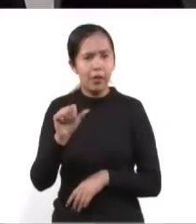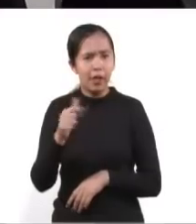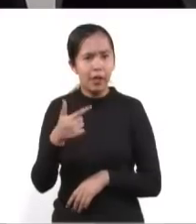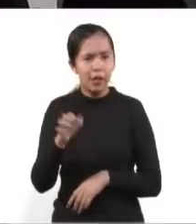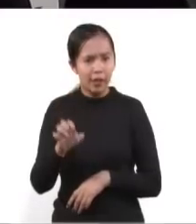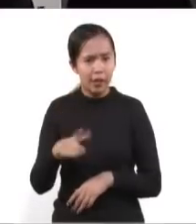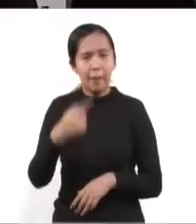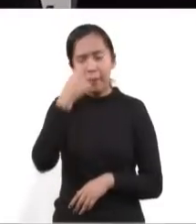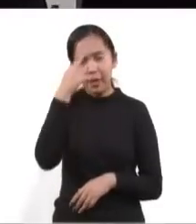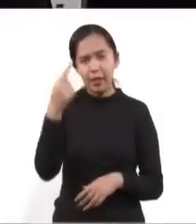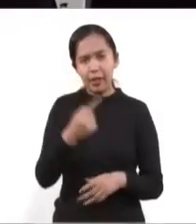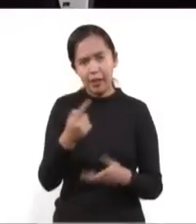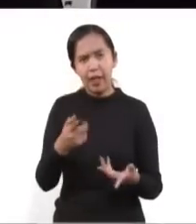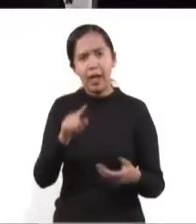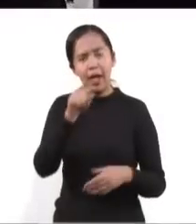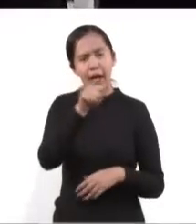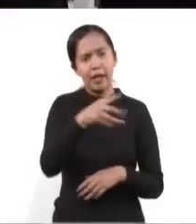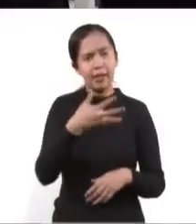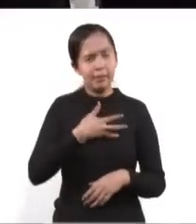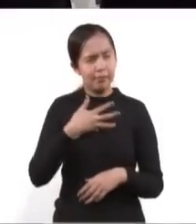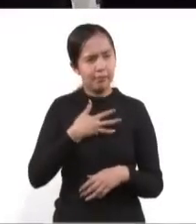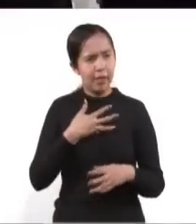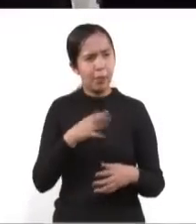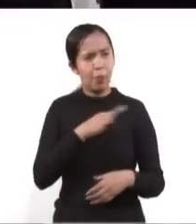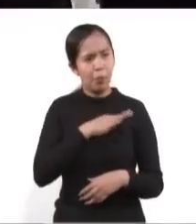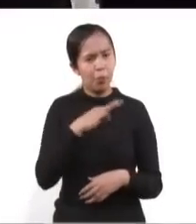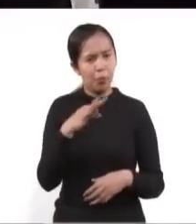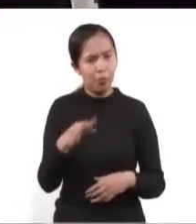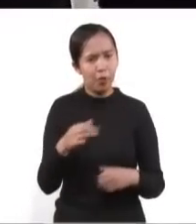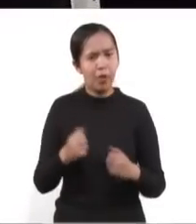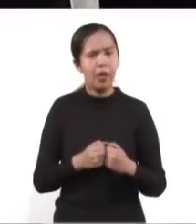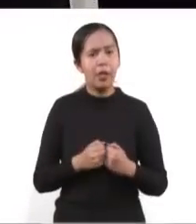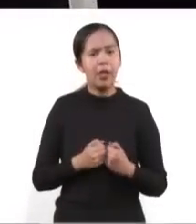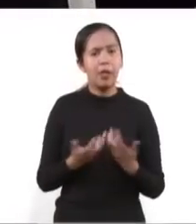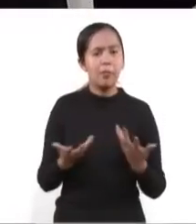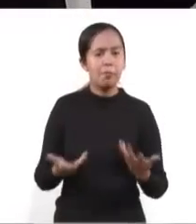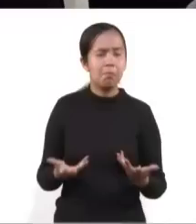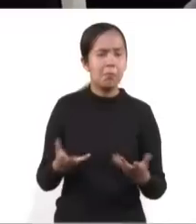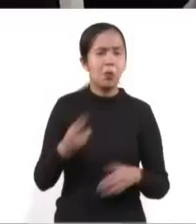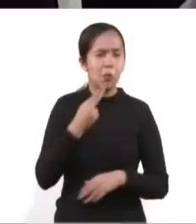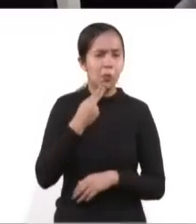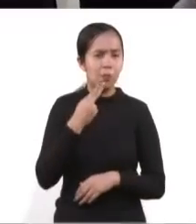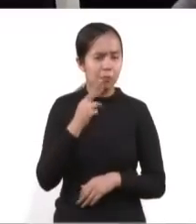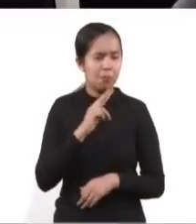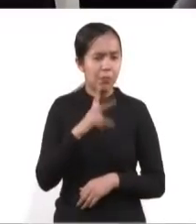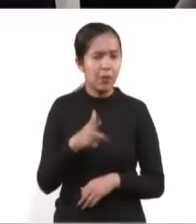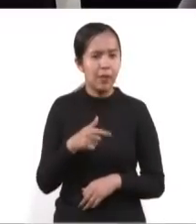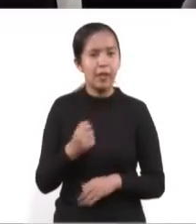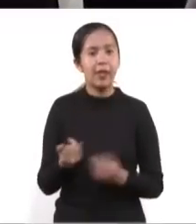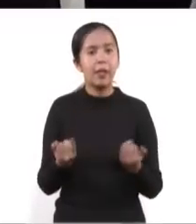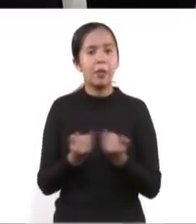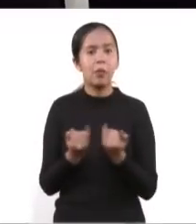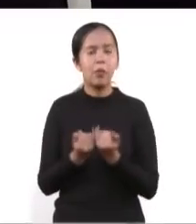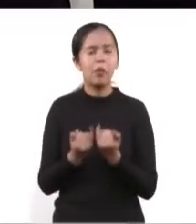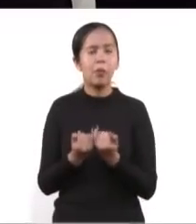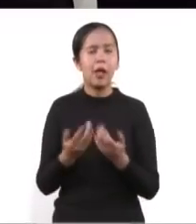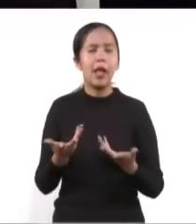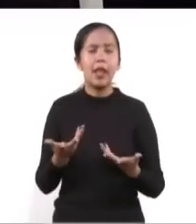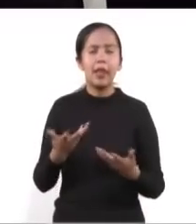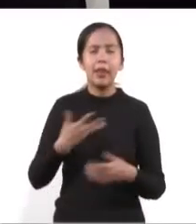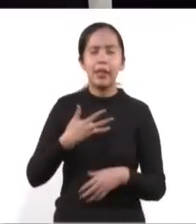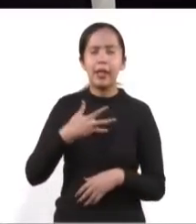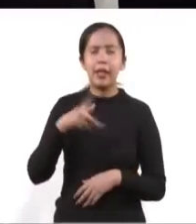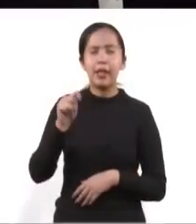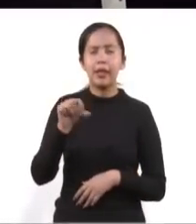donde hacemos precisamente a través de los tableros todo el esquema, y platican estos equipos con los relevadores del tablero y de